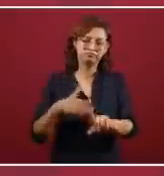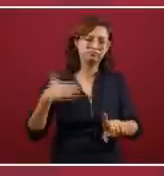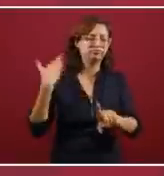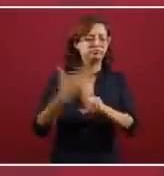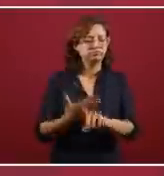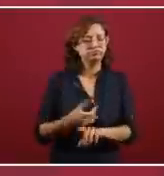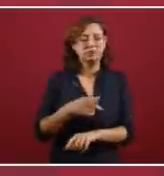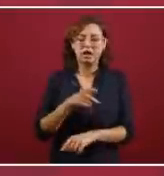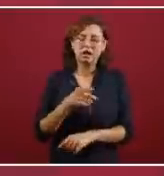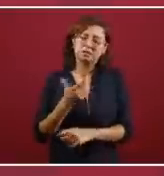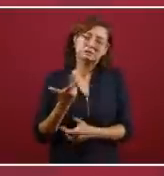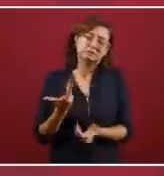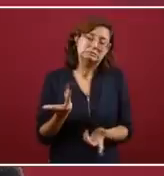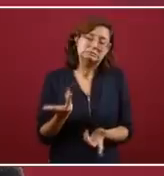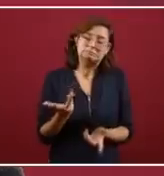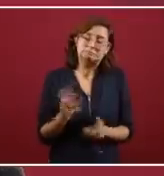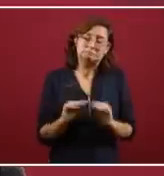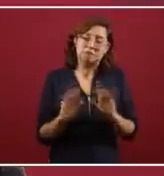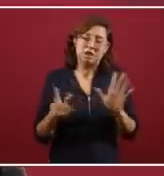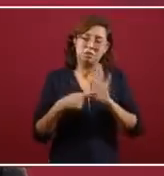persona